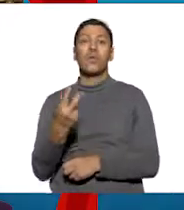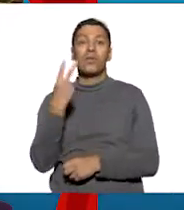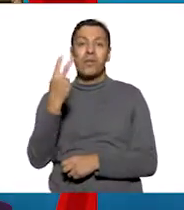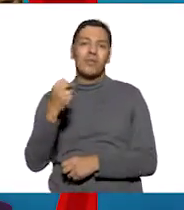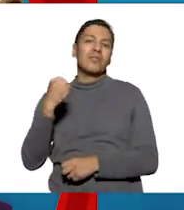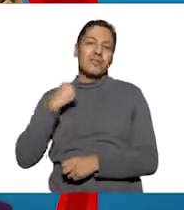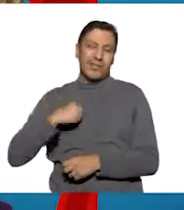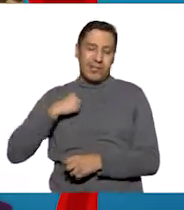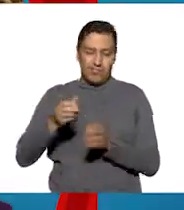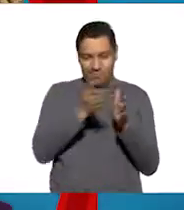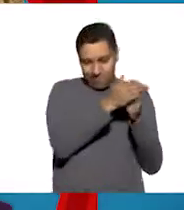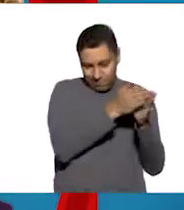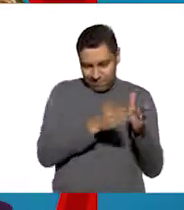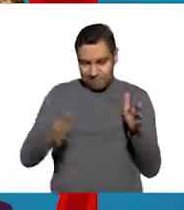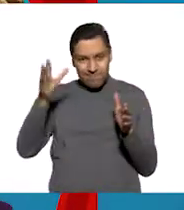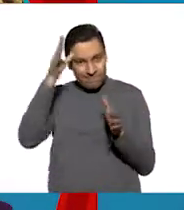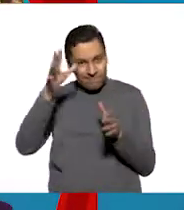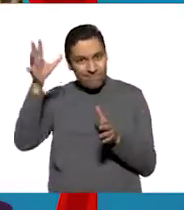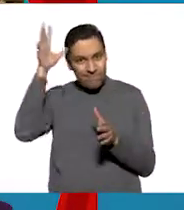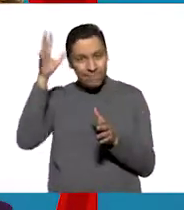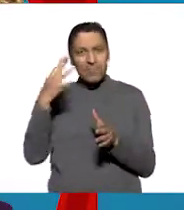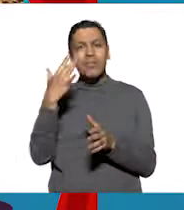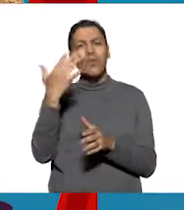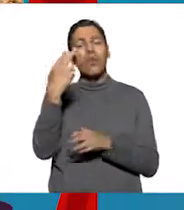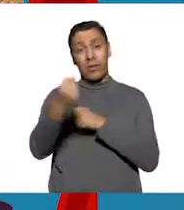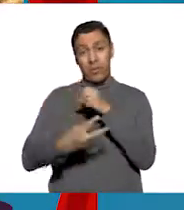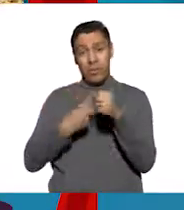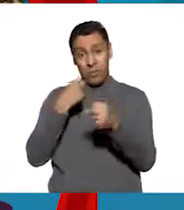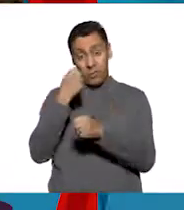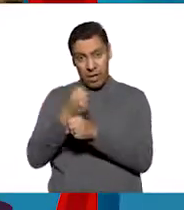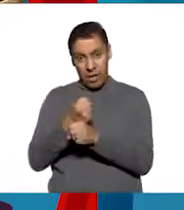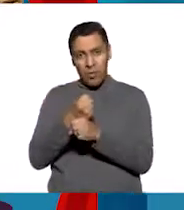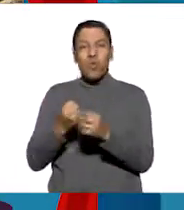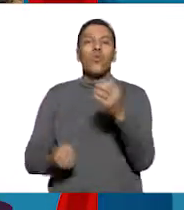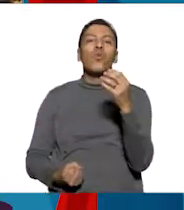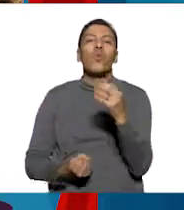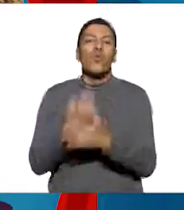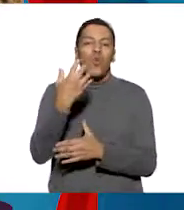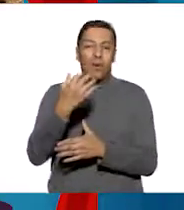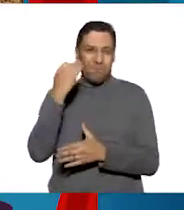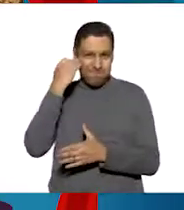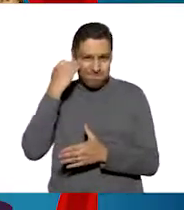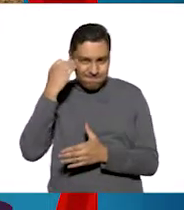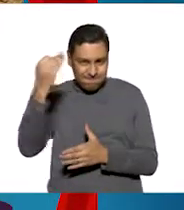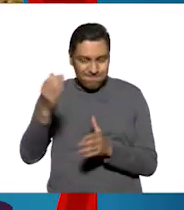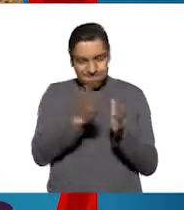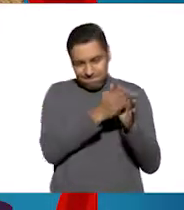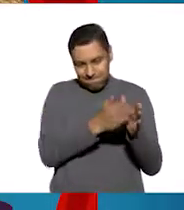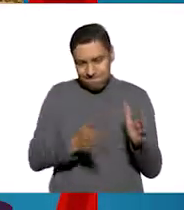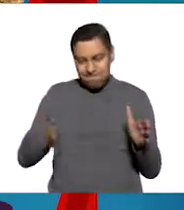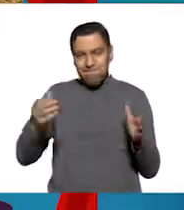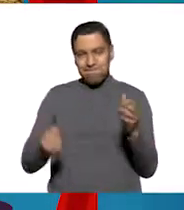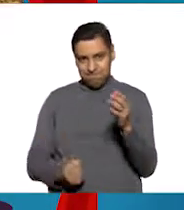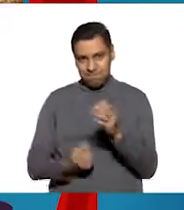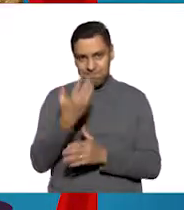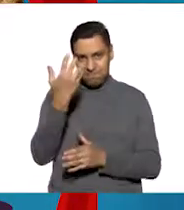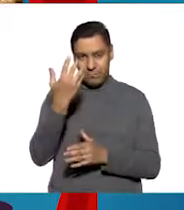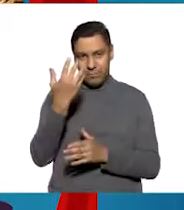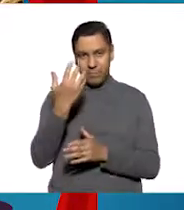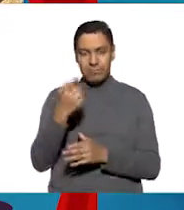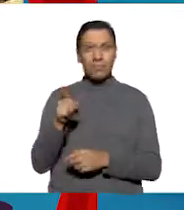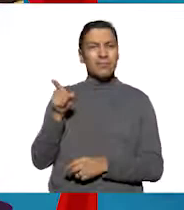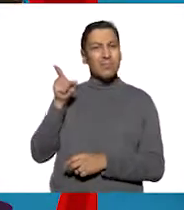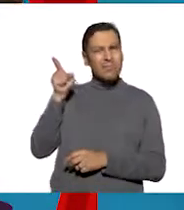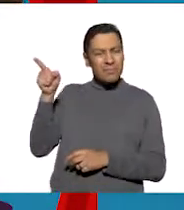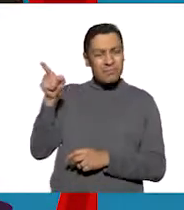azteca. Cada 52 años para ellos empezaba una nueva era, un nuevo siglo. De hecho, este espacio en realidad es muy